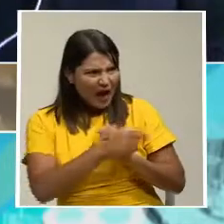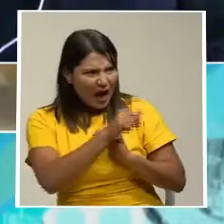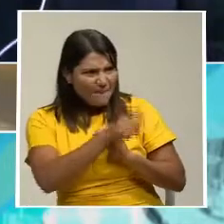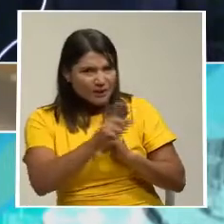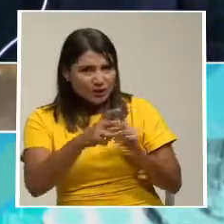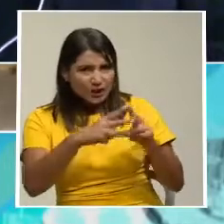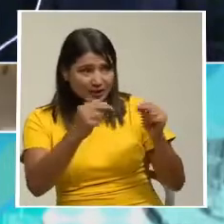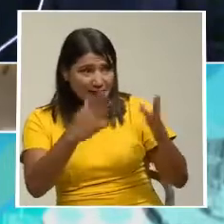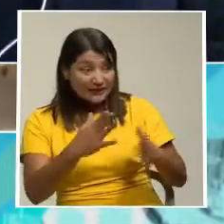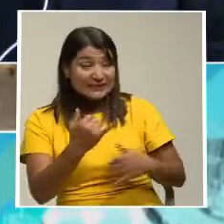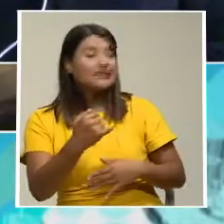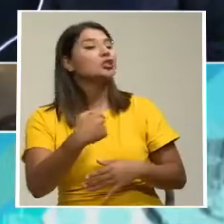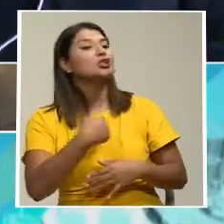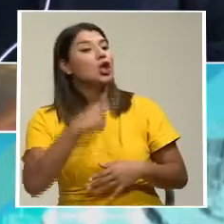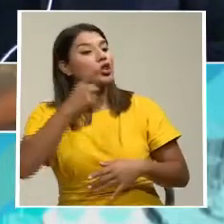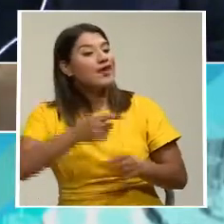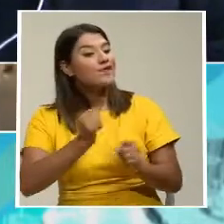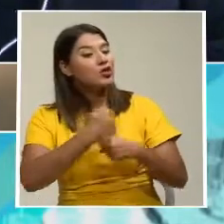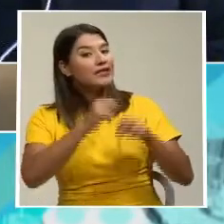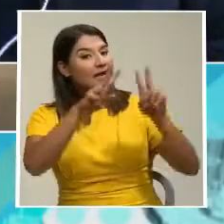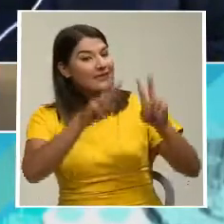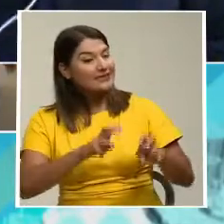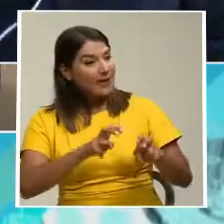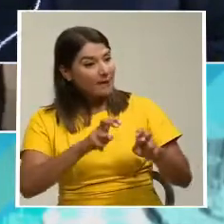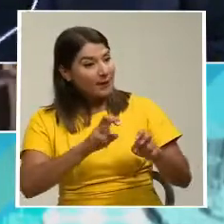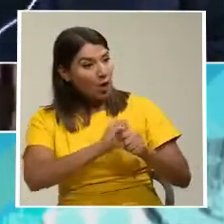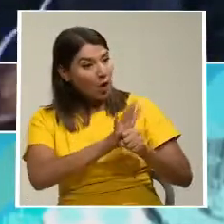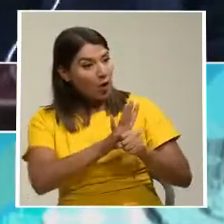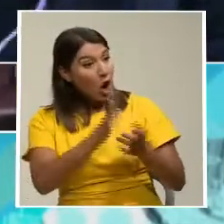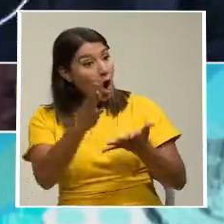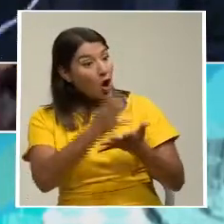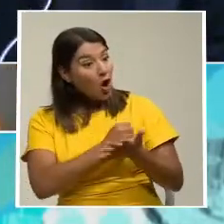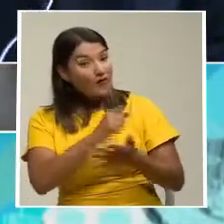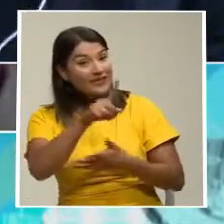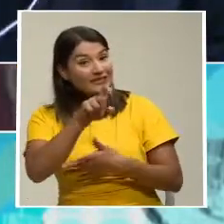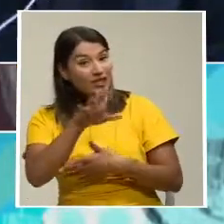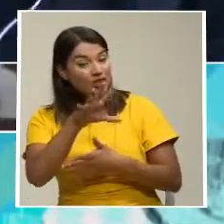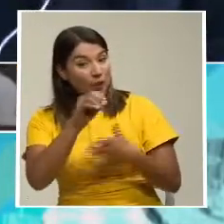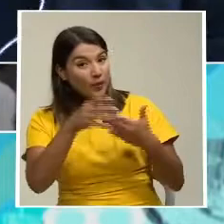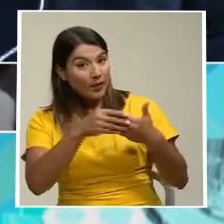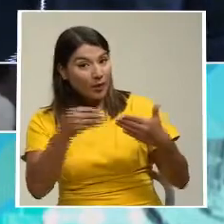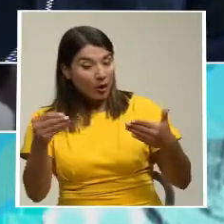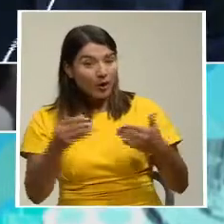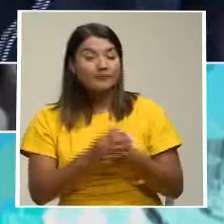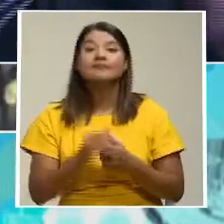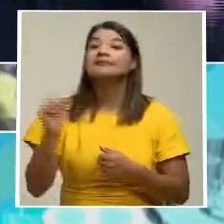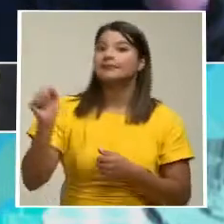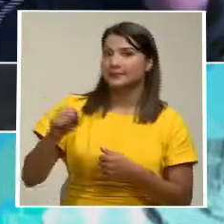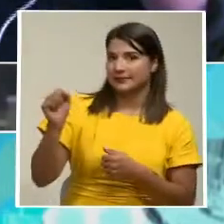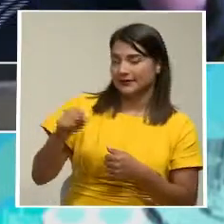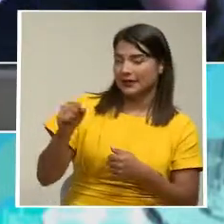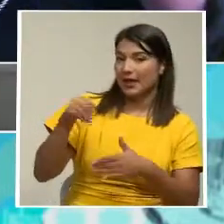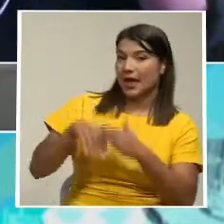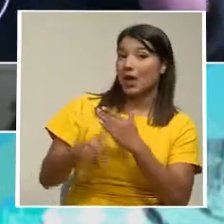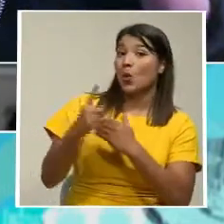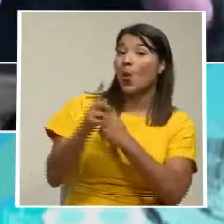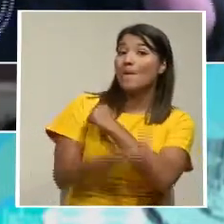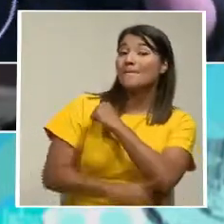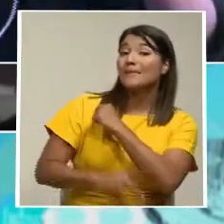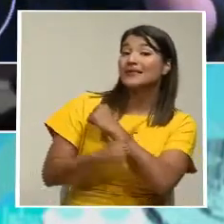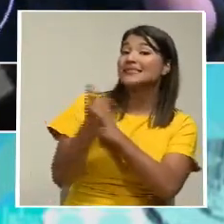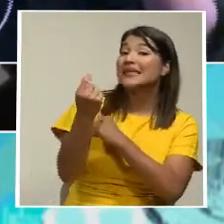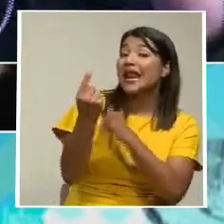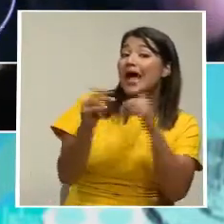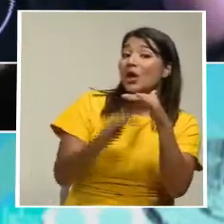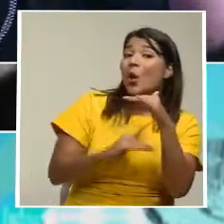uno tiene que hacerse una prueba de COVID, le cobran $150. Sí, en un país donde el salario